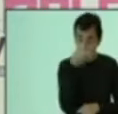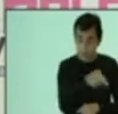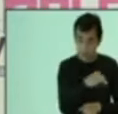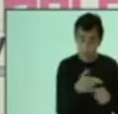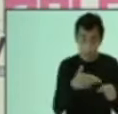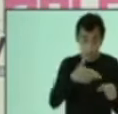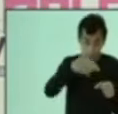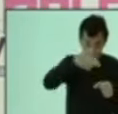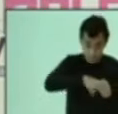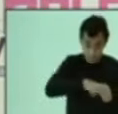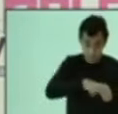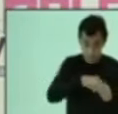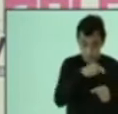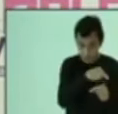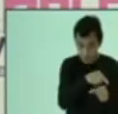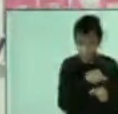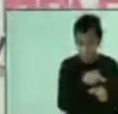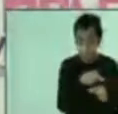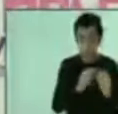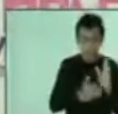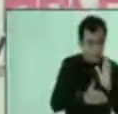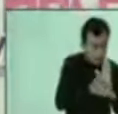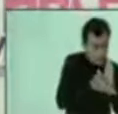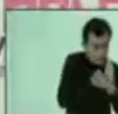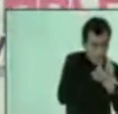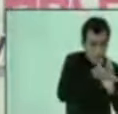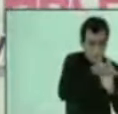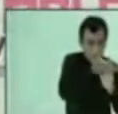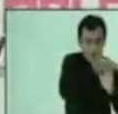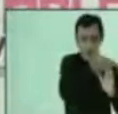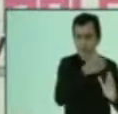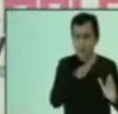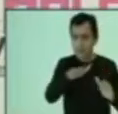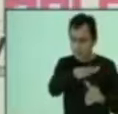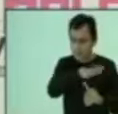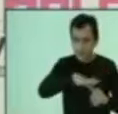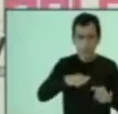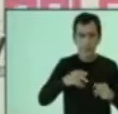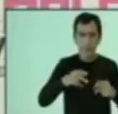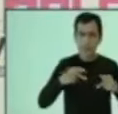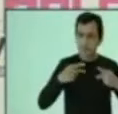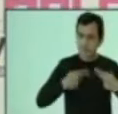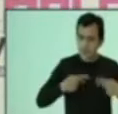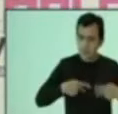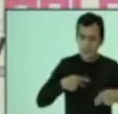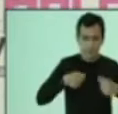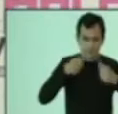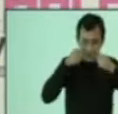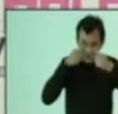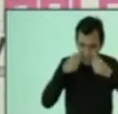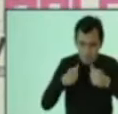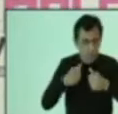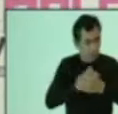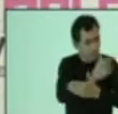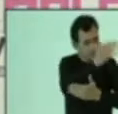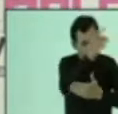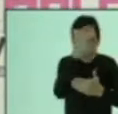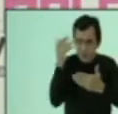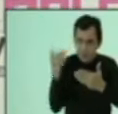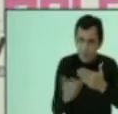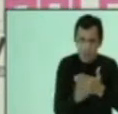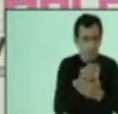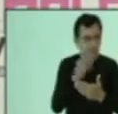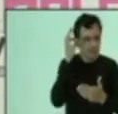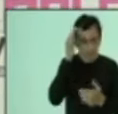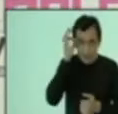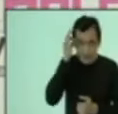clínica sería para precisamente dotar de atención a urgencias las 24 horas y de brindar servicios inmediatos